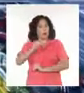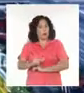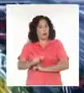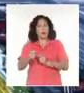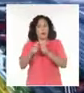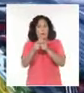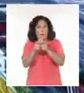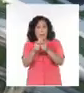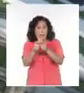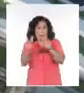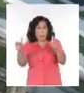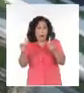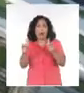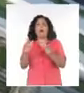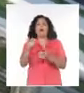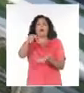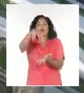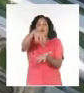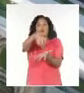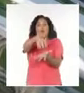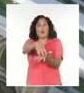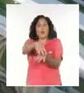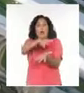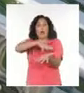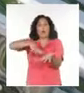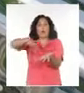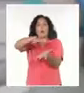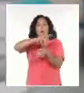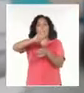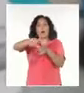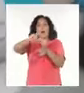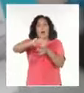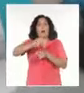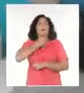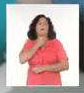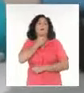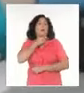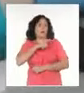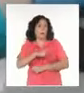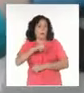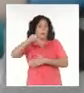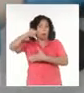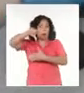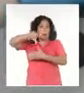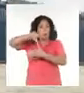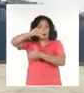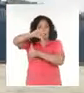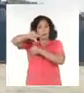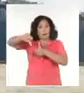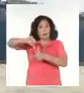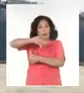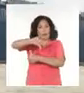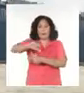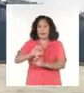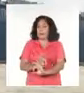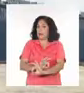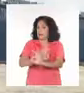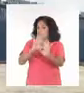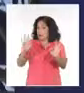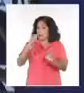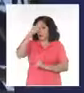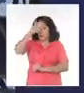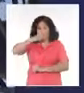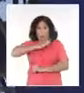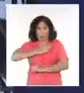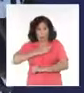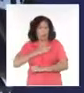crecimiento equilibrado de las ciudades y las zonas rurales, por ejemplo. Para América Latina y el Caribe, especialmente para Cuba,